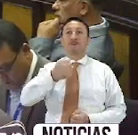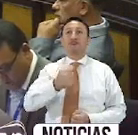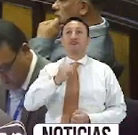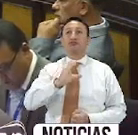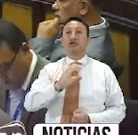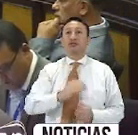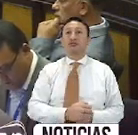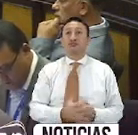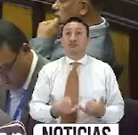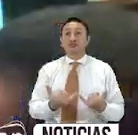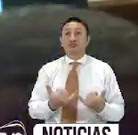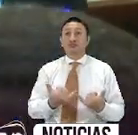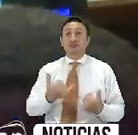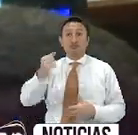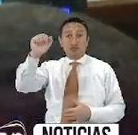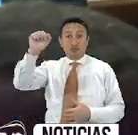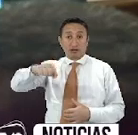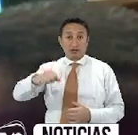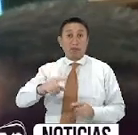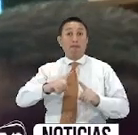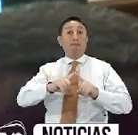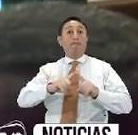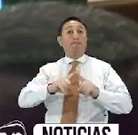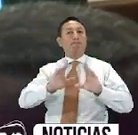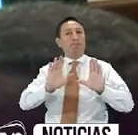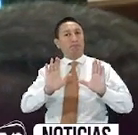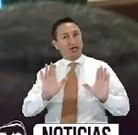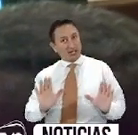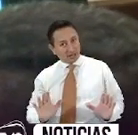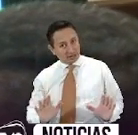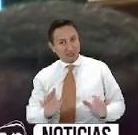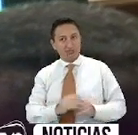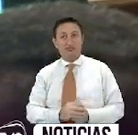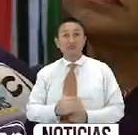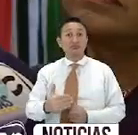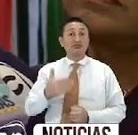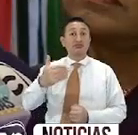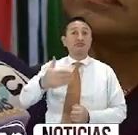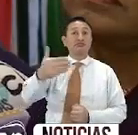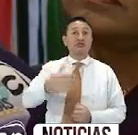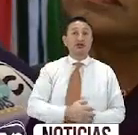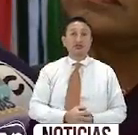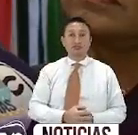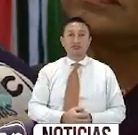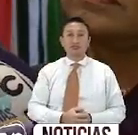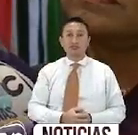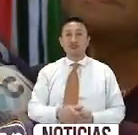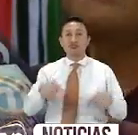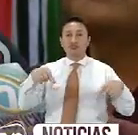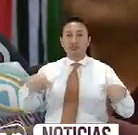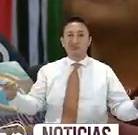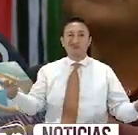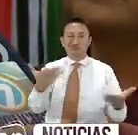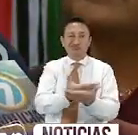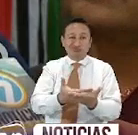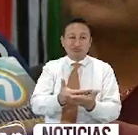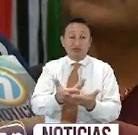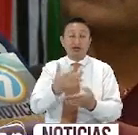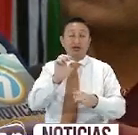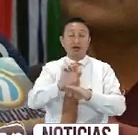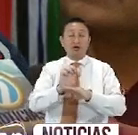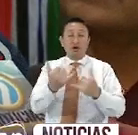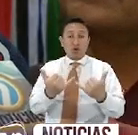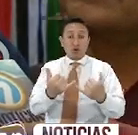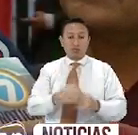a pesar que esta vez votó sí, condicionando su actuación a futuro. Porque no podemos mezclar las cosas. El Ecuador está